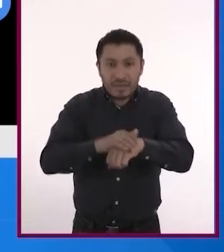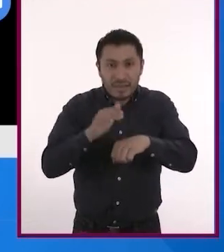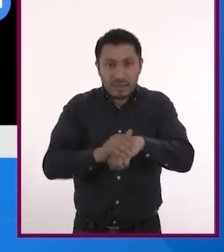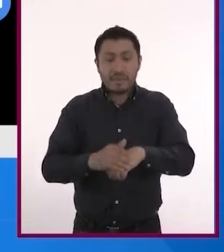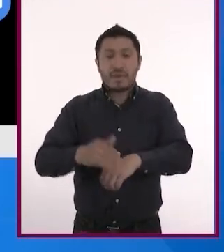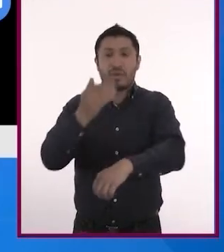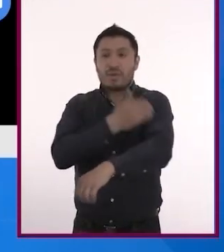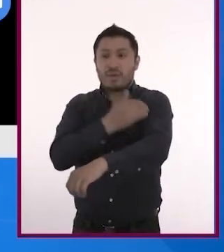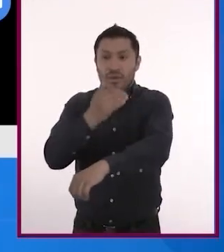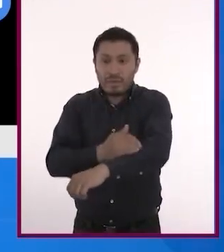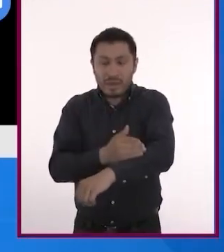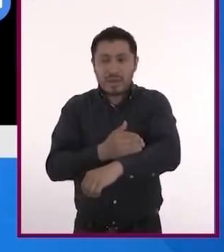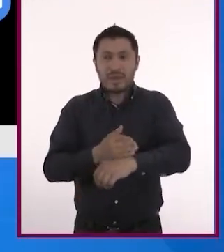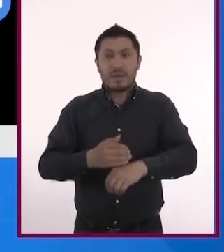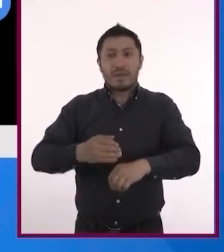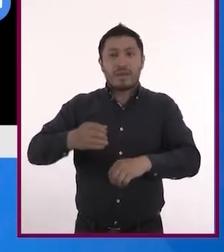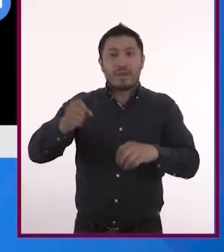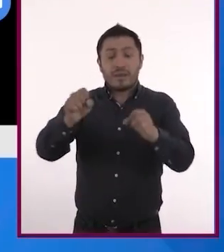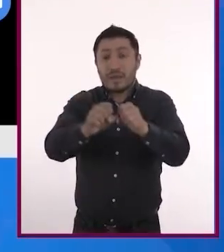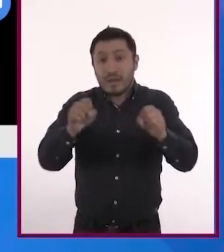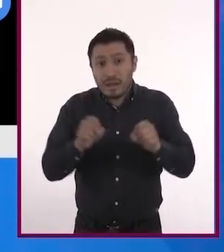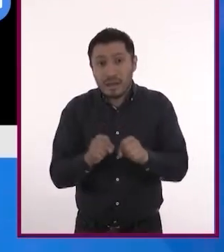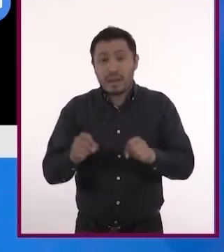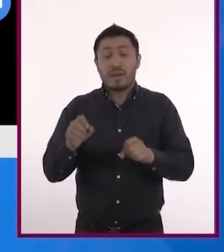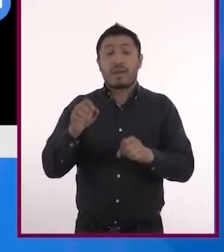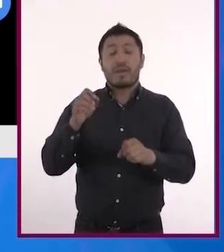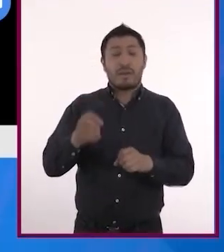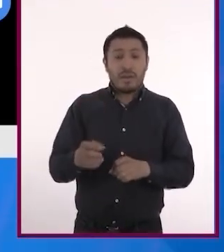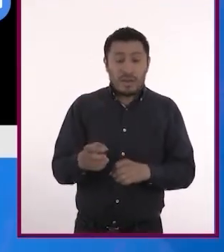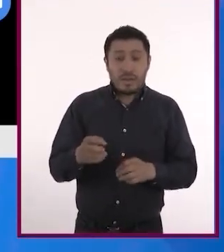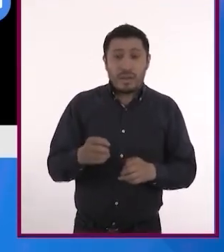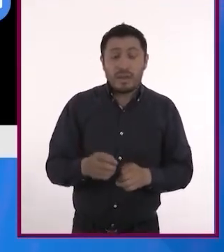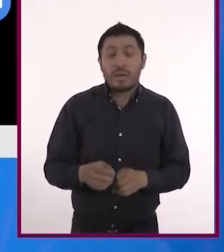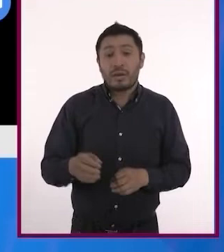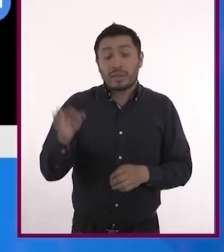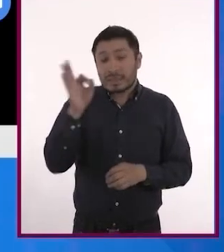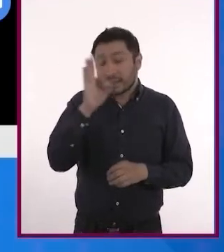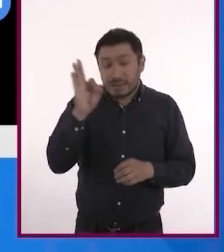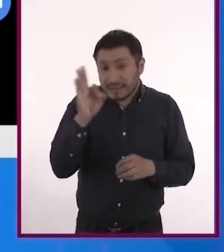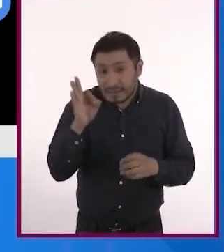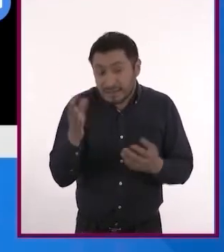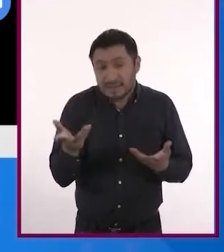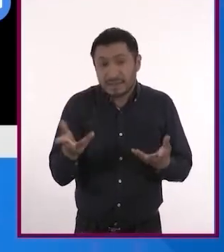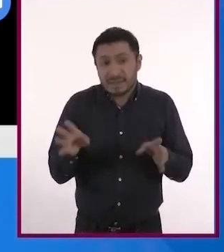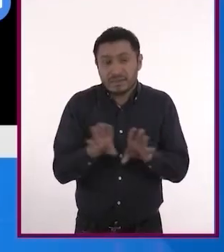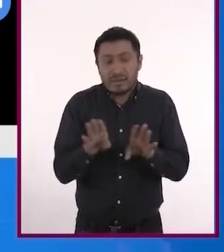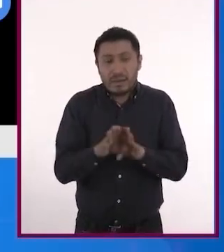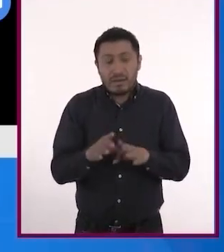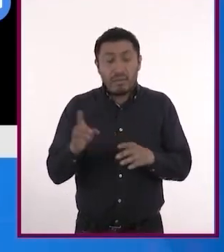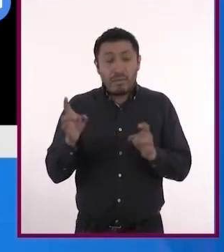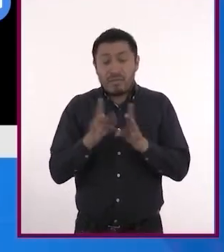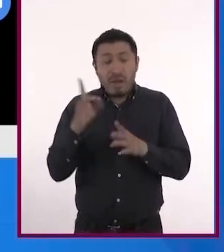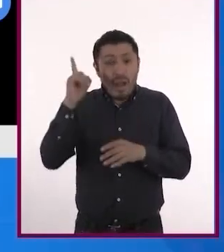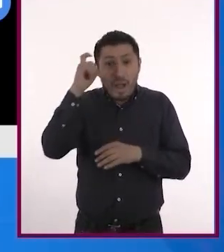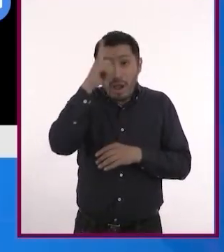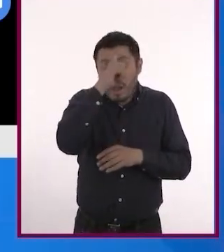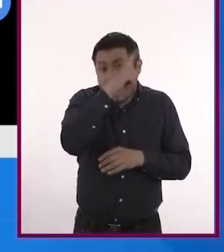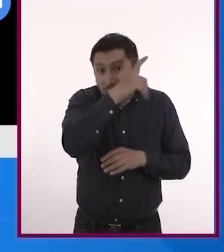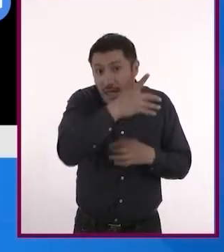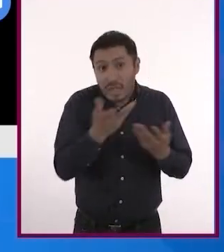algún compañero de salón que en ese momento esté pasando por un momento complicado,